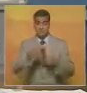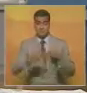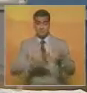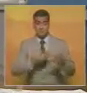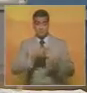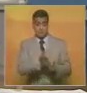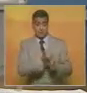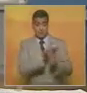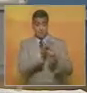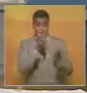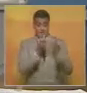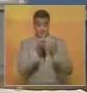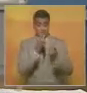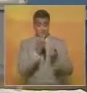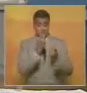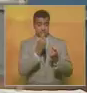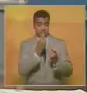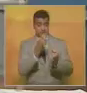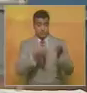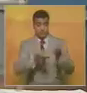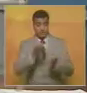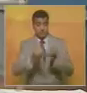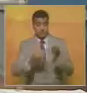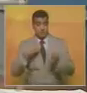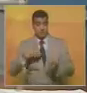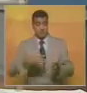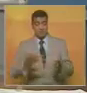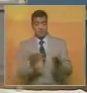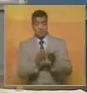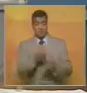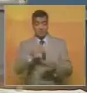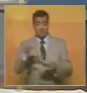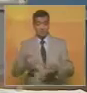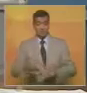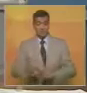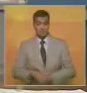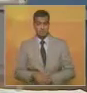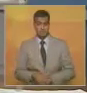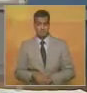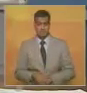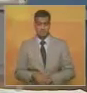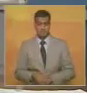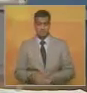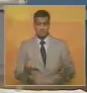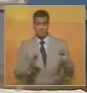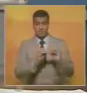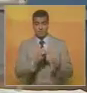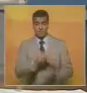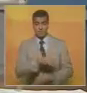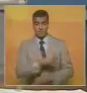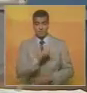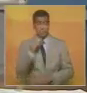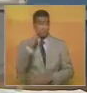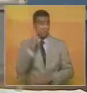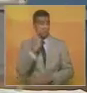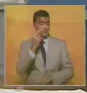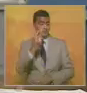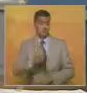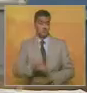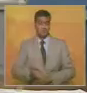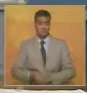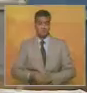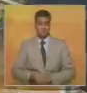de especialización en gestión judicial que adelanta la Escuela Nacional de la Magistratura en convenio con la Universidad Bolivariana de